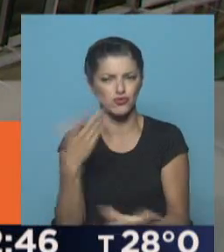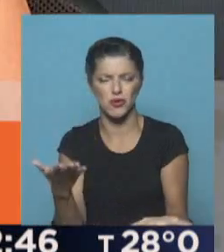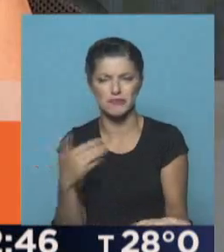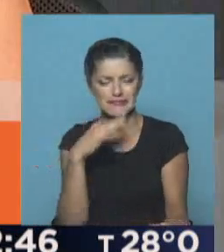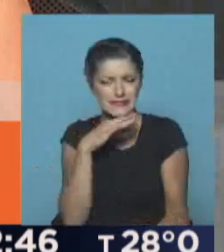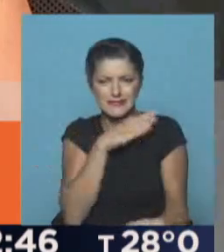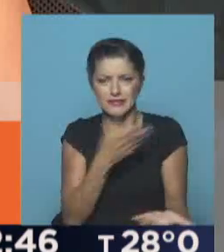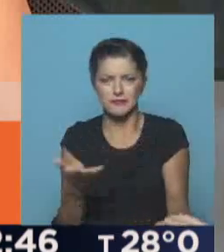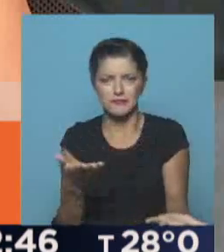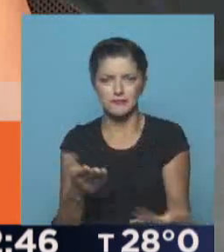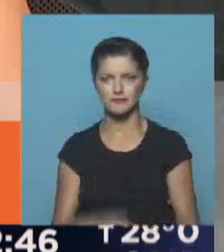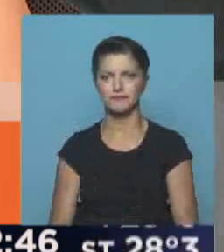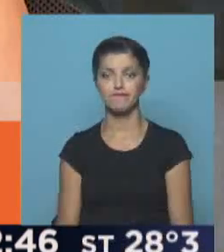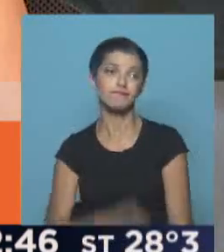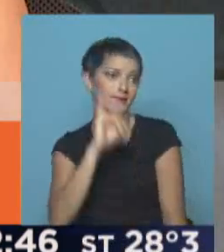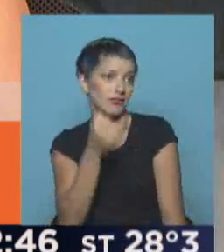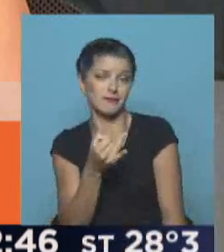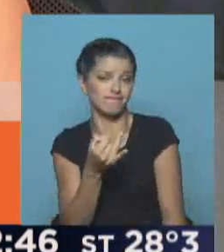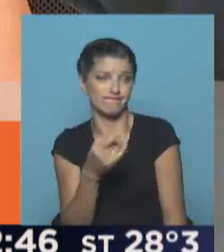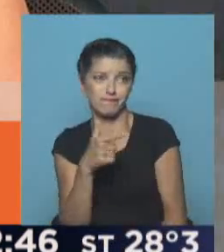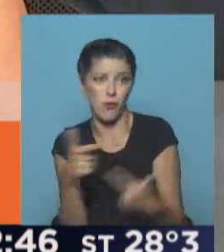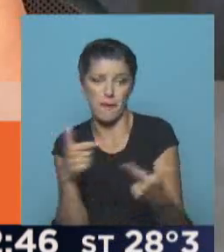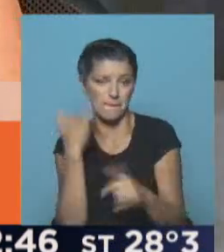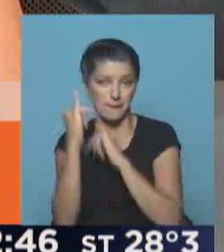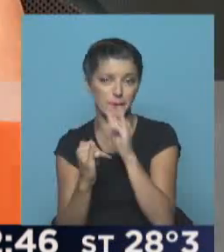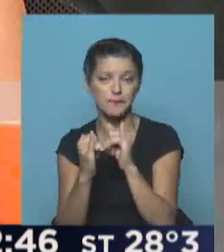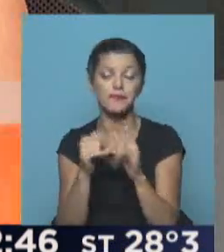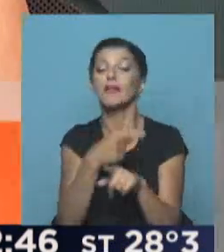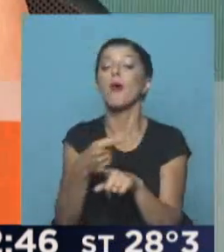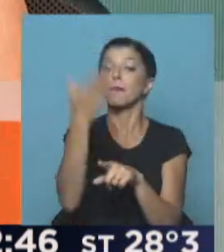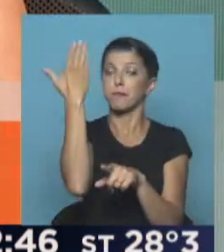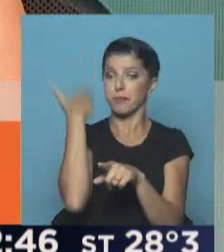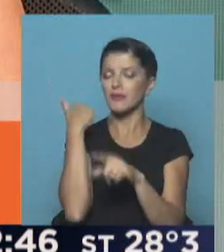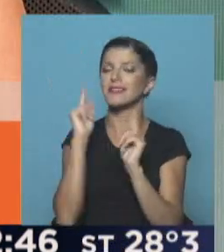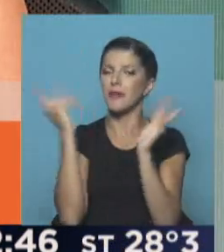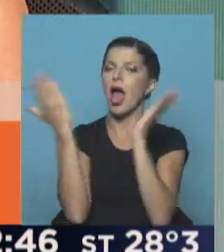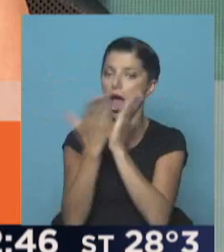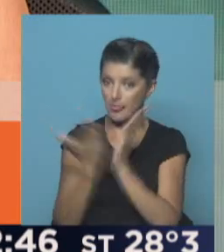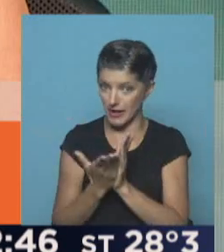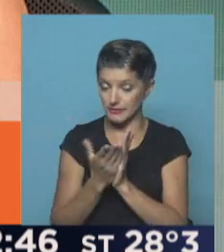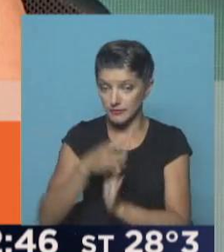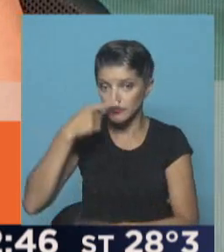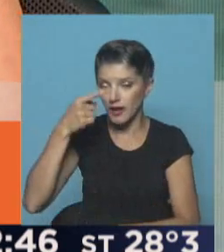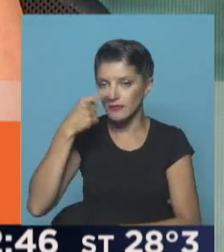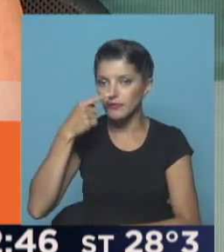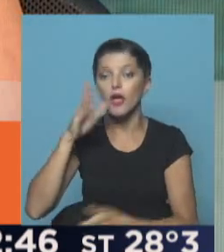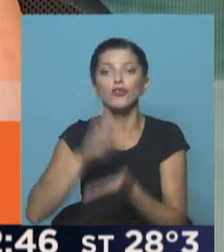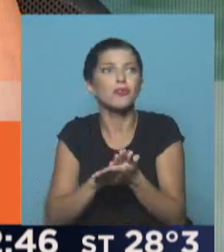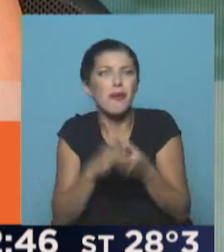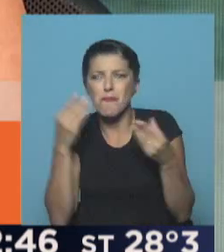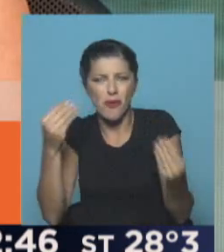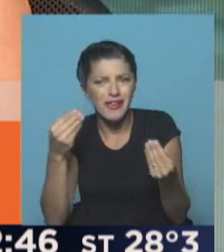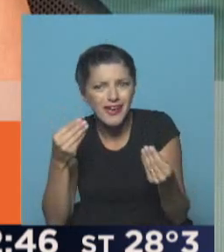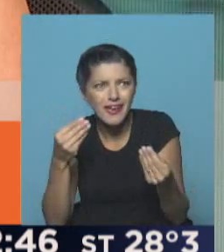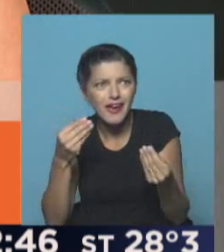Sí, exactamente, no tiene ningún sentido. Paul Krugman esta semana también hizo análisis muy interesantes sobre por qué el